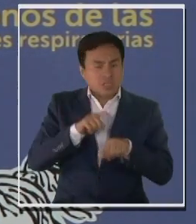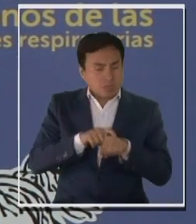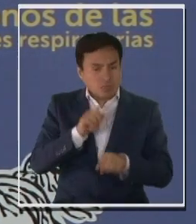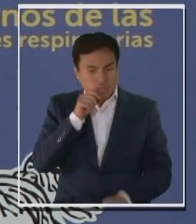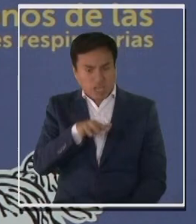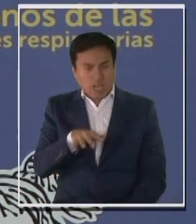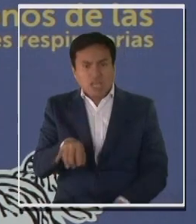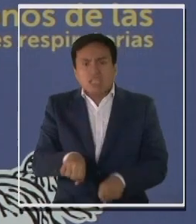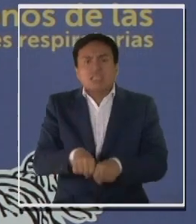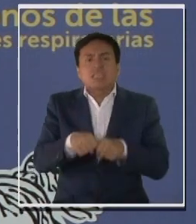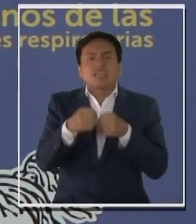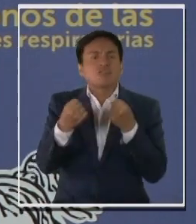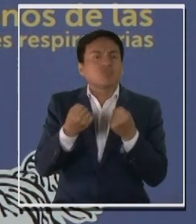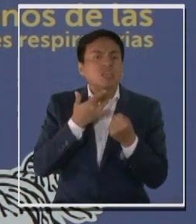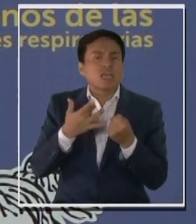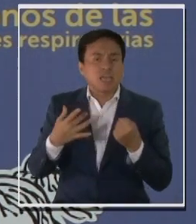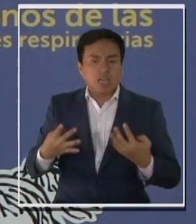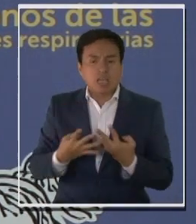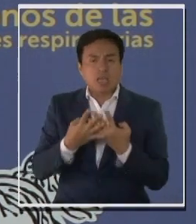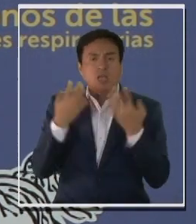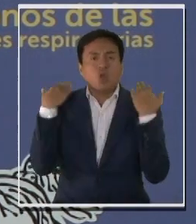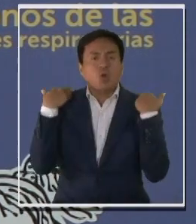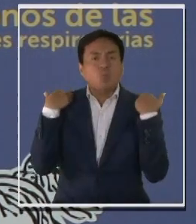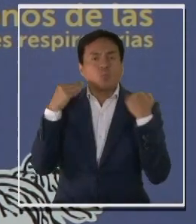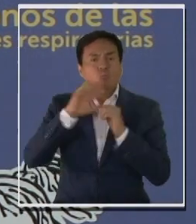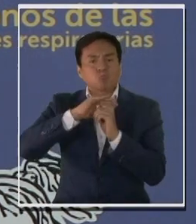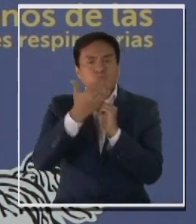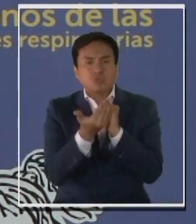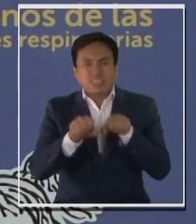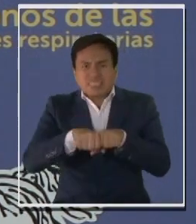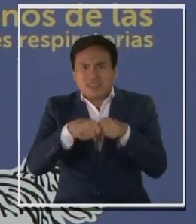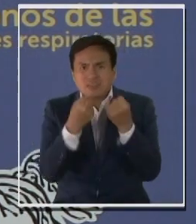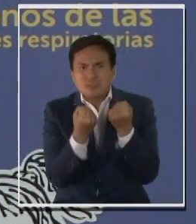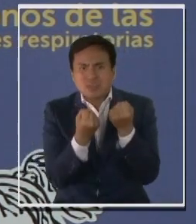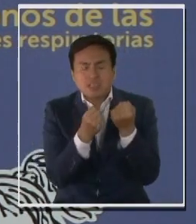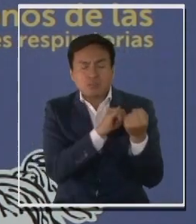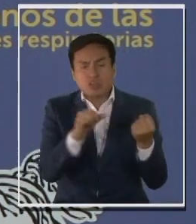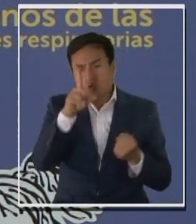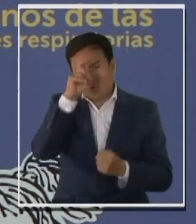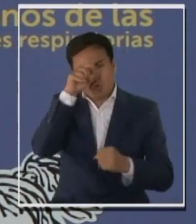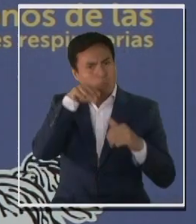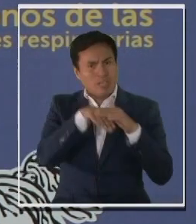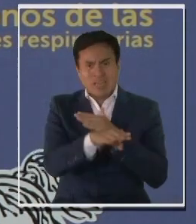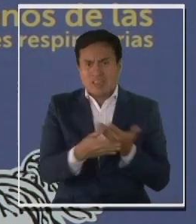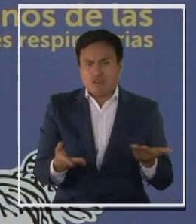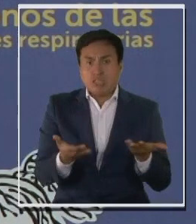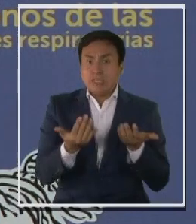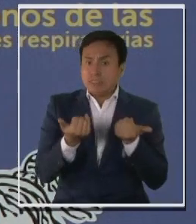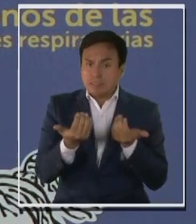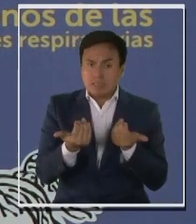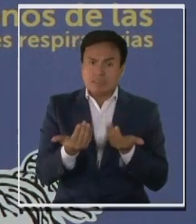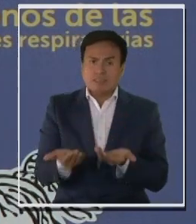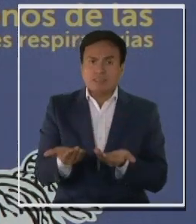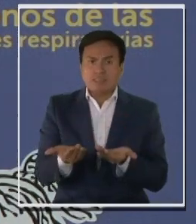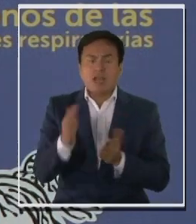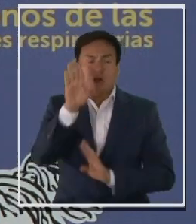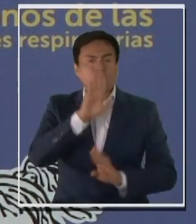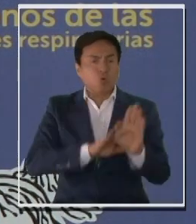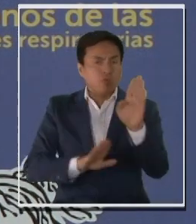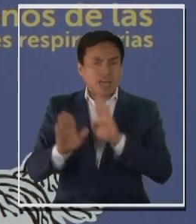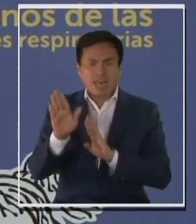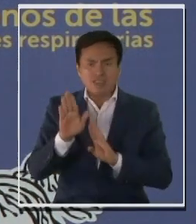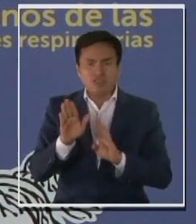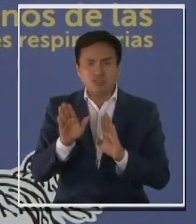destruyendo su tejido pulmonar y eso lo lleva a hospitalizaciones y a necesidad de cuidados